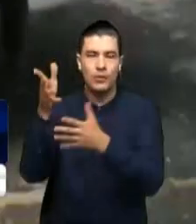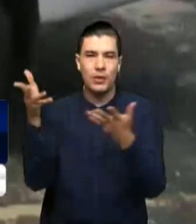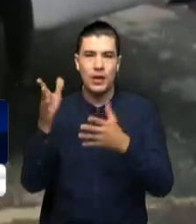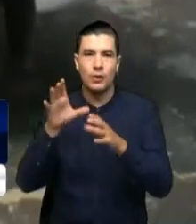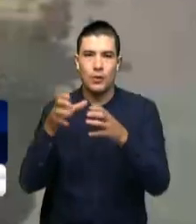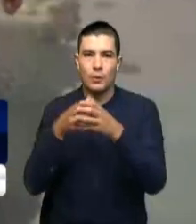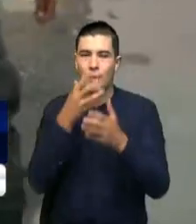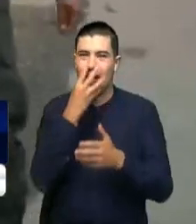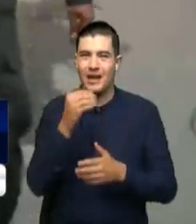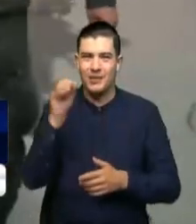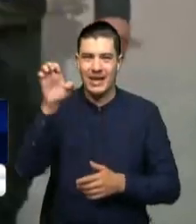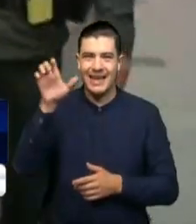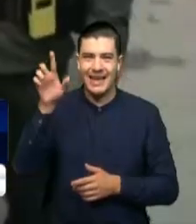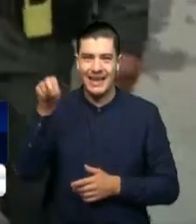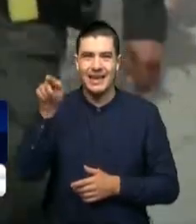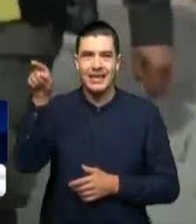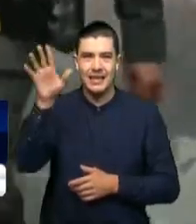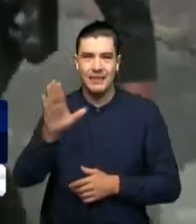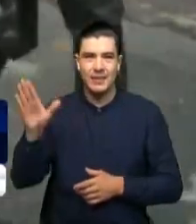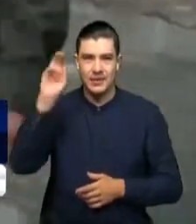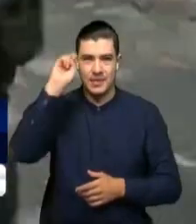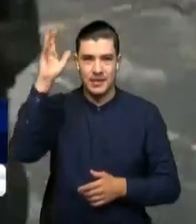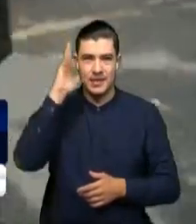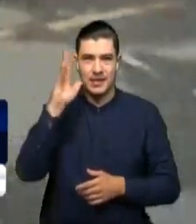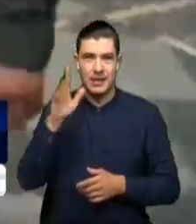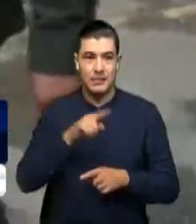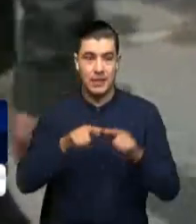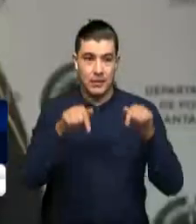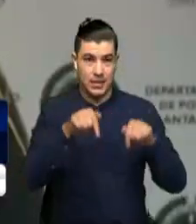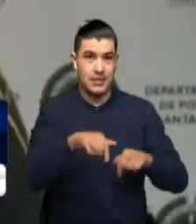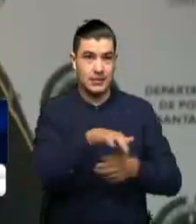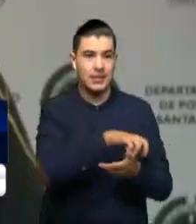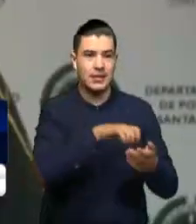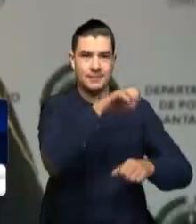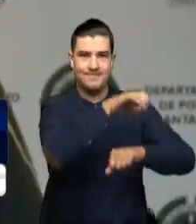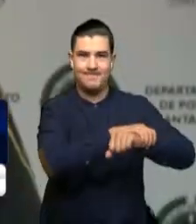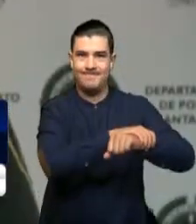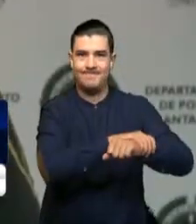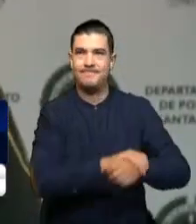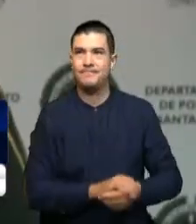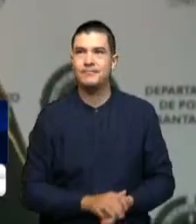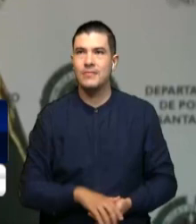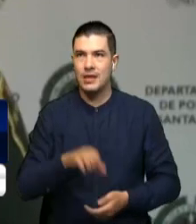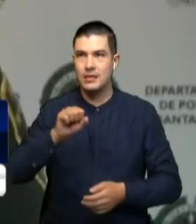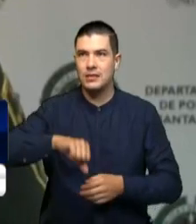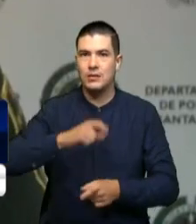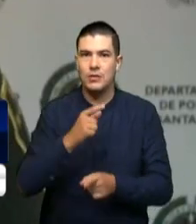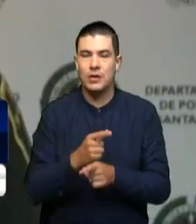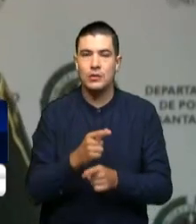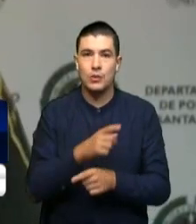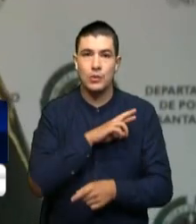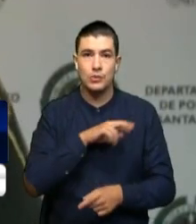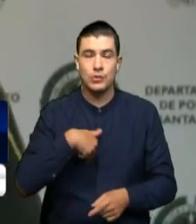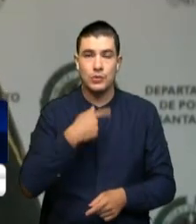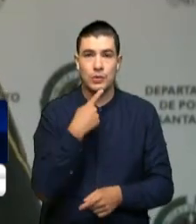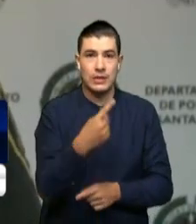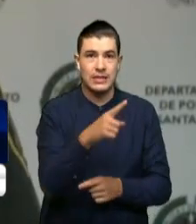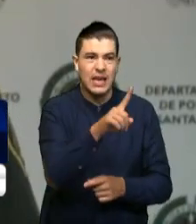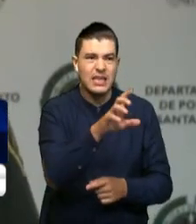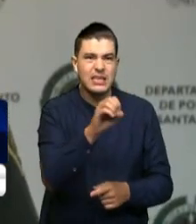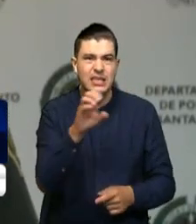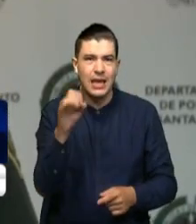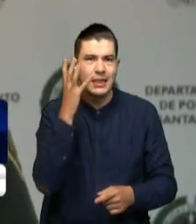en un puesto de control sobre el municipio de el playón en santander en el marco del plan choque cien días el que la hace la paga